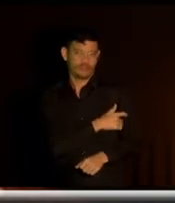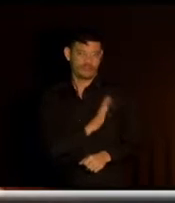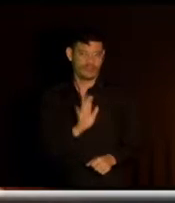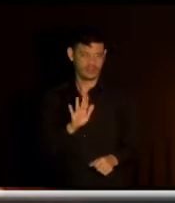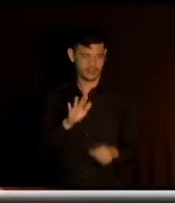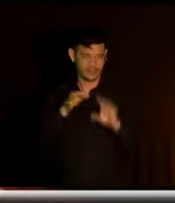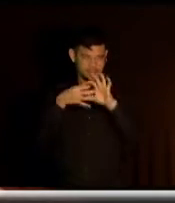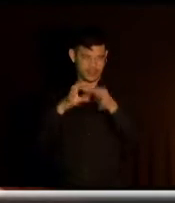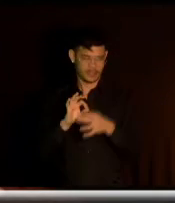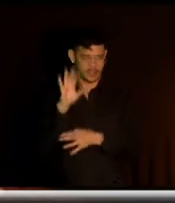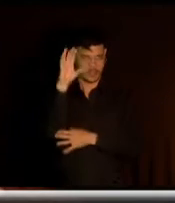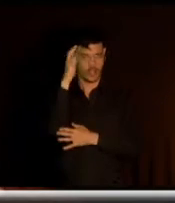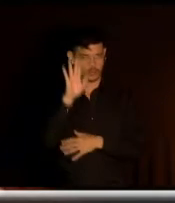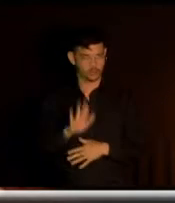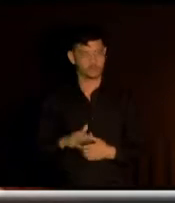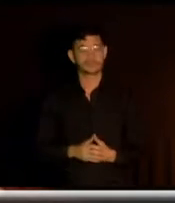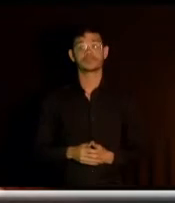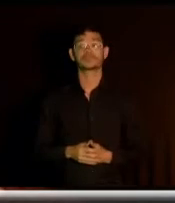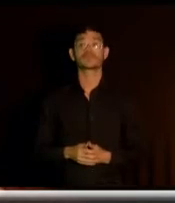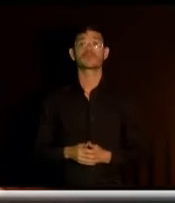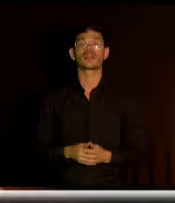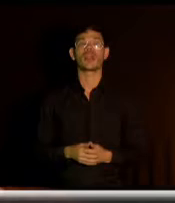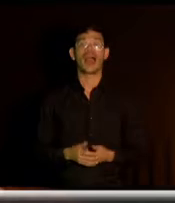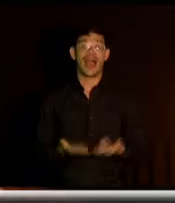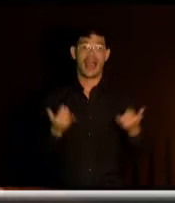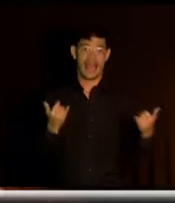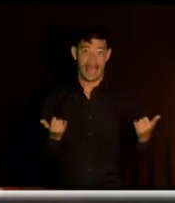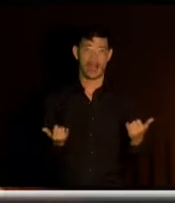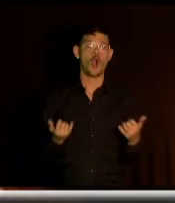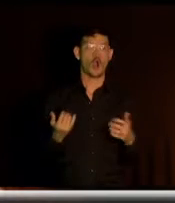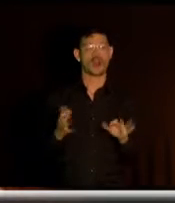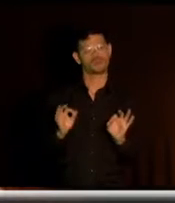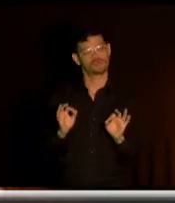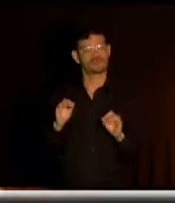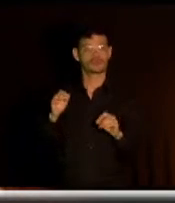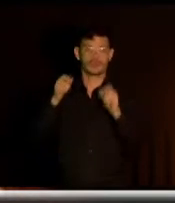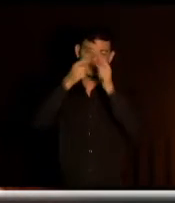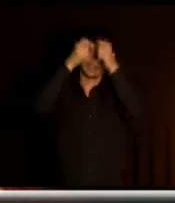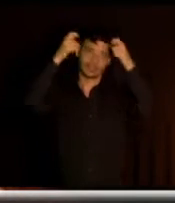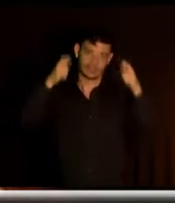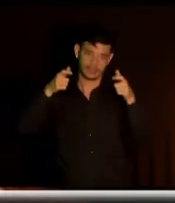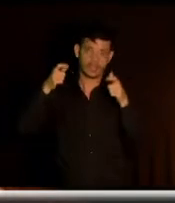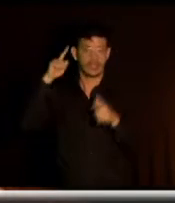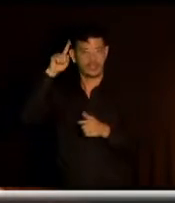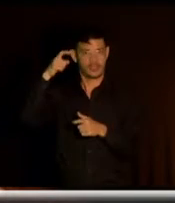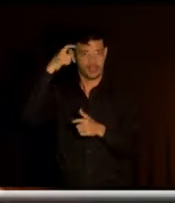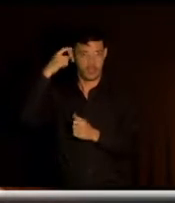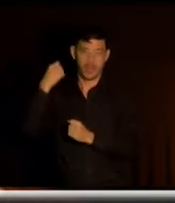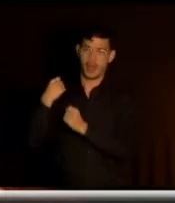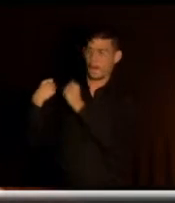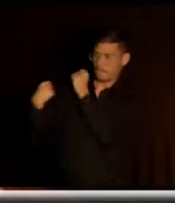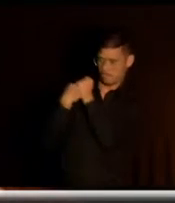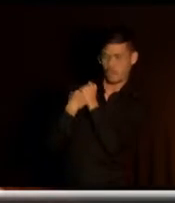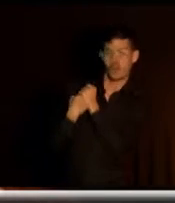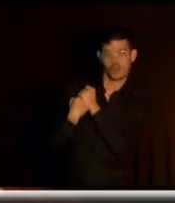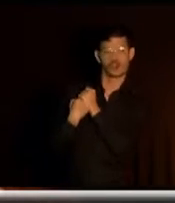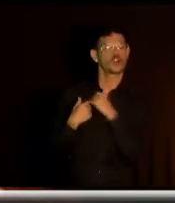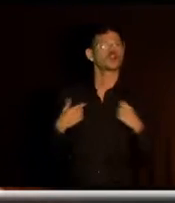En este momento contamos con un apoyo del Estado por medio de